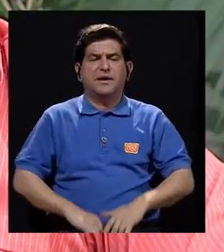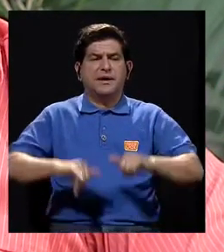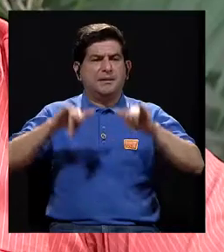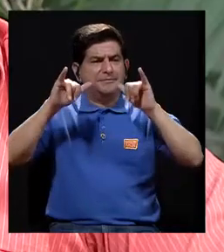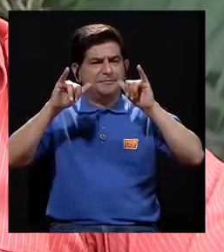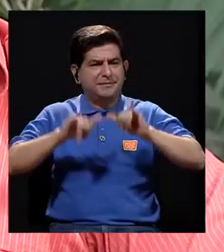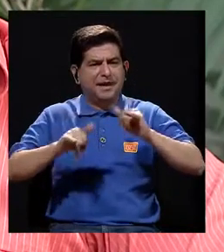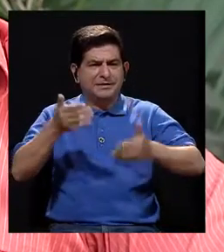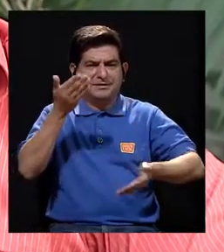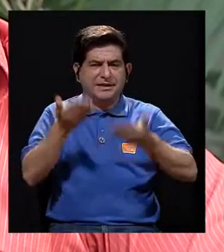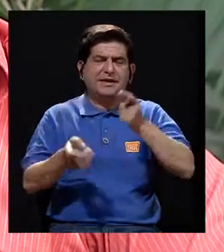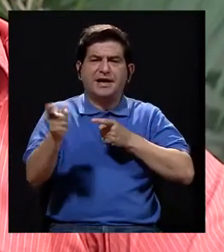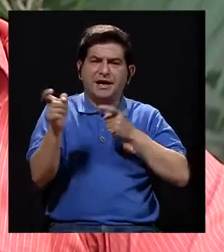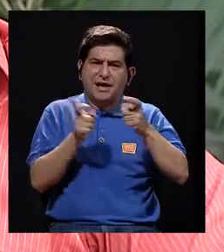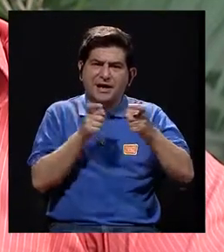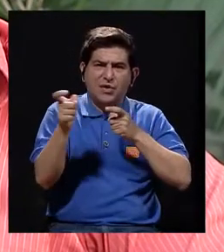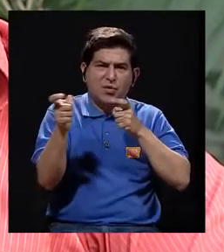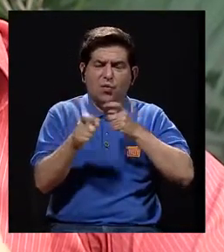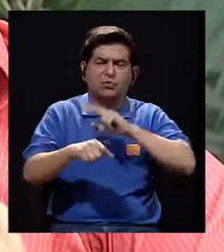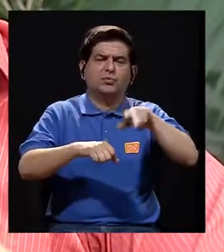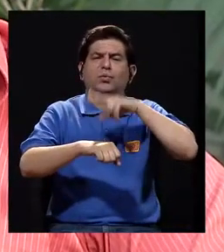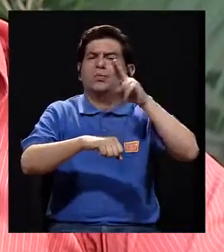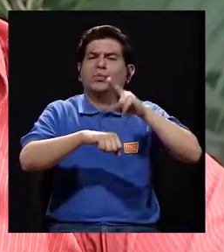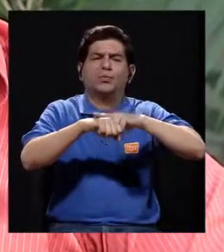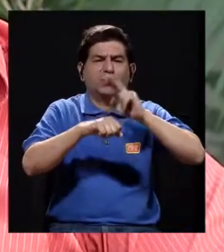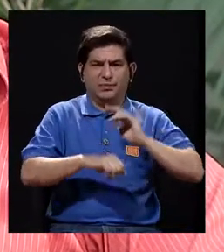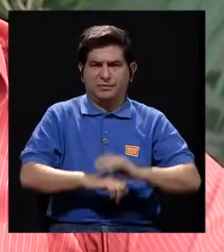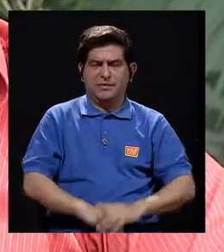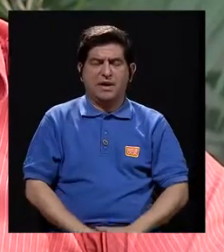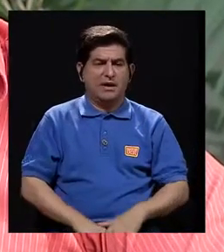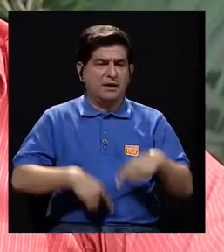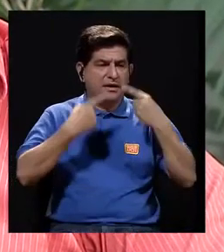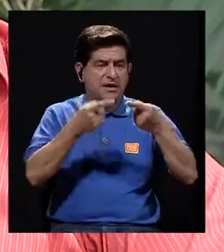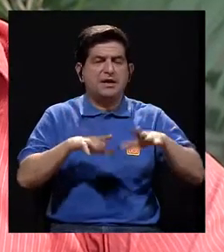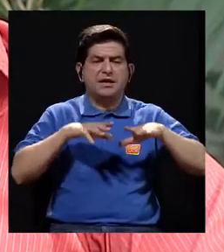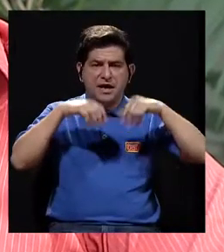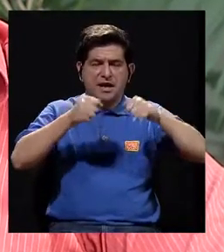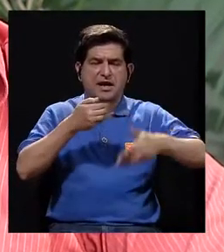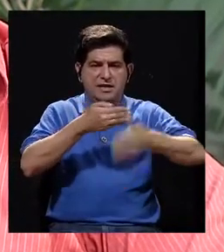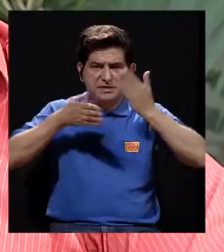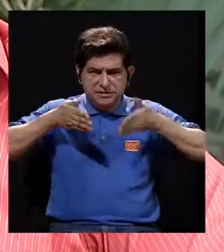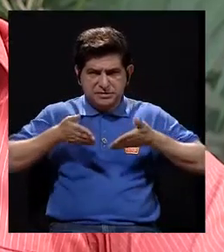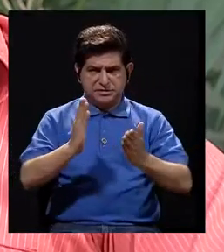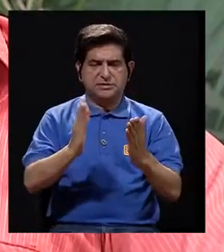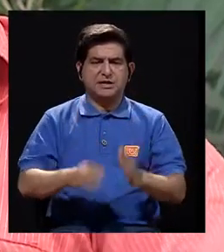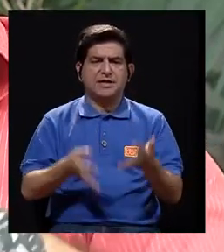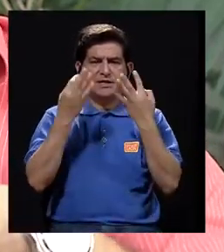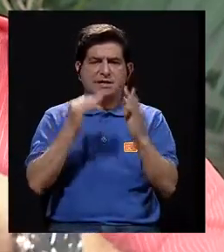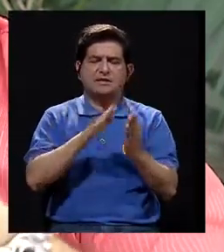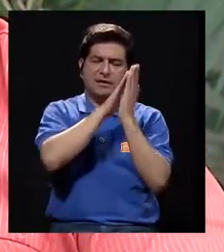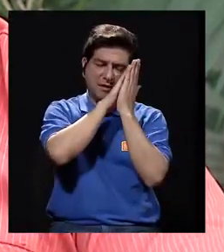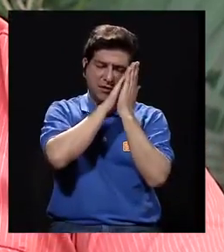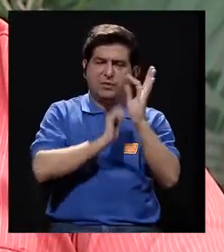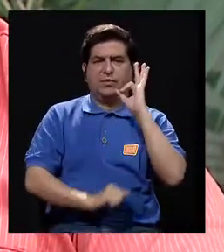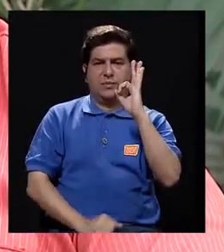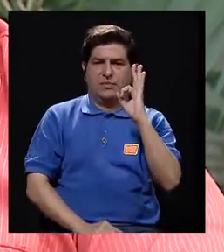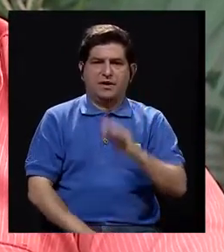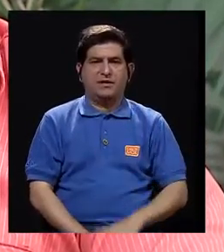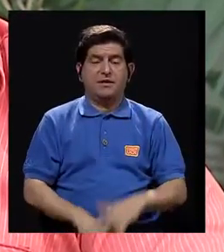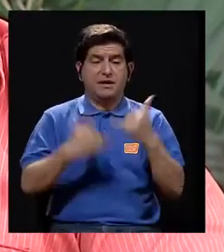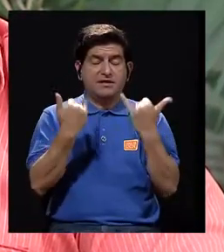digamos, esos controles normales, digamos, de ir a la consulta prenatal, normal, tratar de dormir